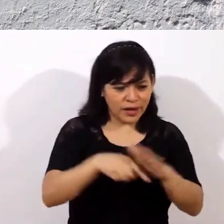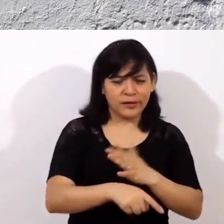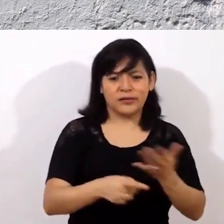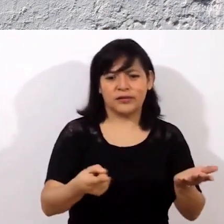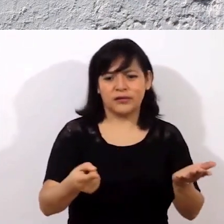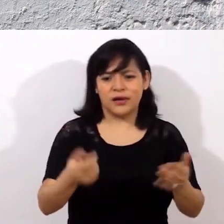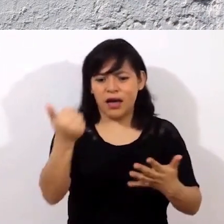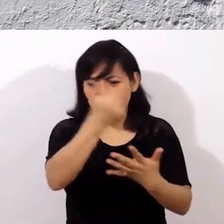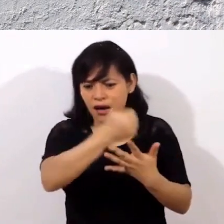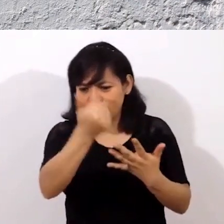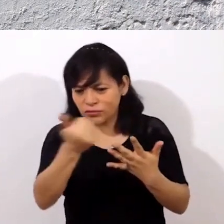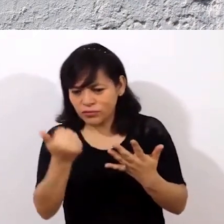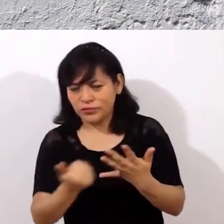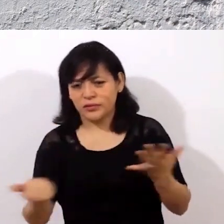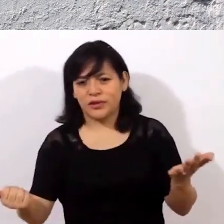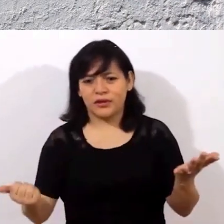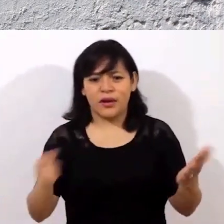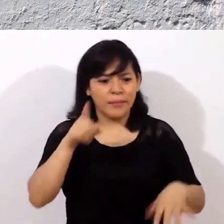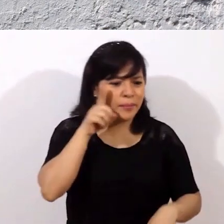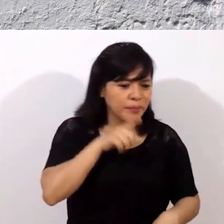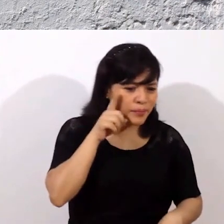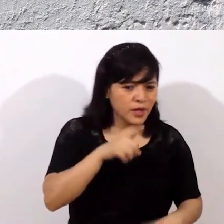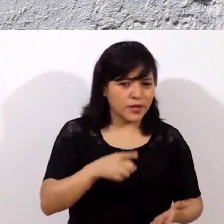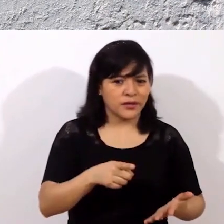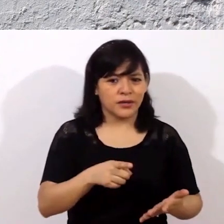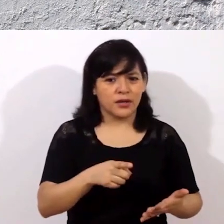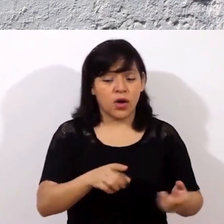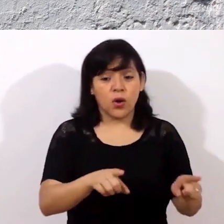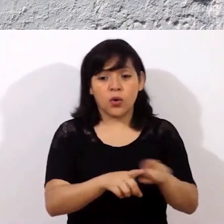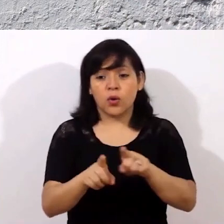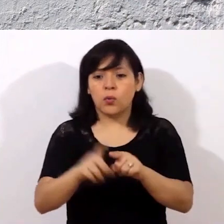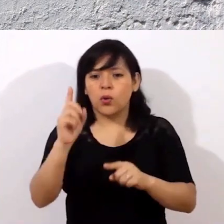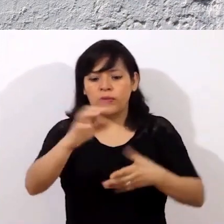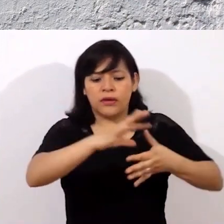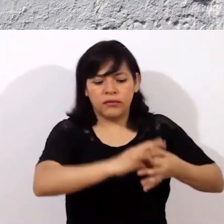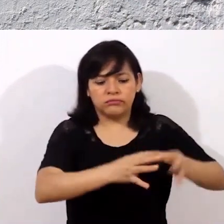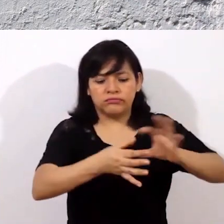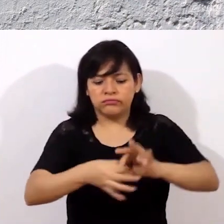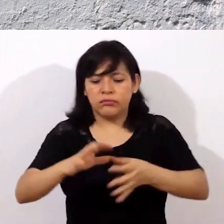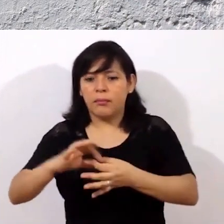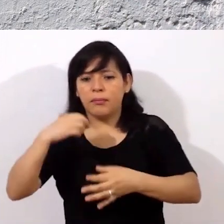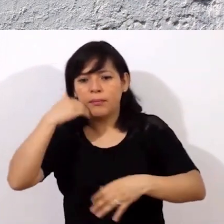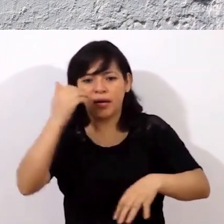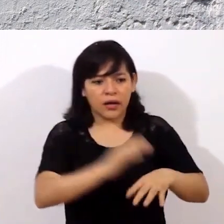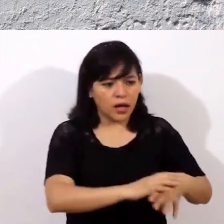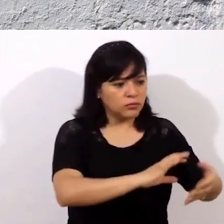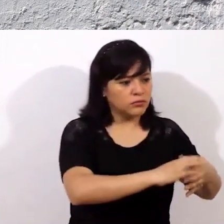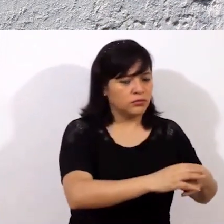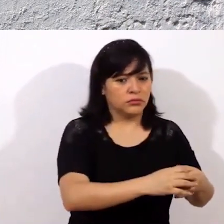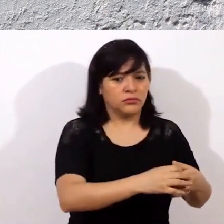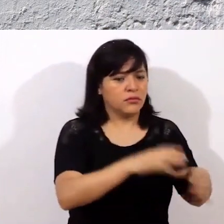asesinar, adulterar. Bueno, un pecado lleva a otro pecado. Así es toda una cadena, un eslabón